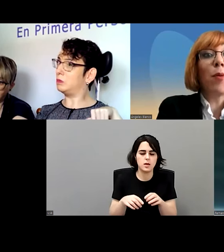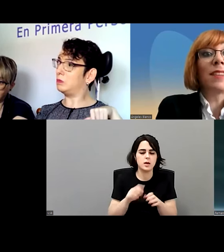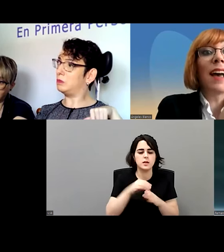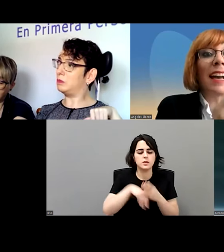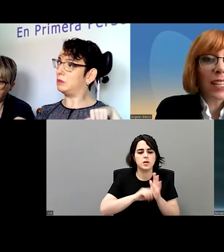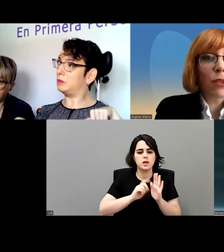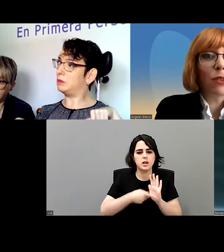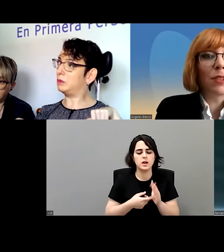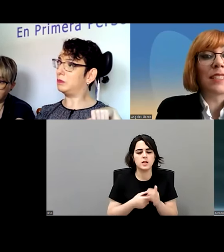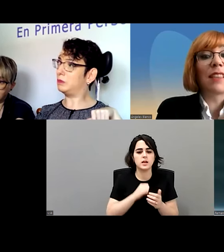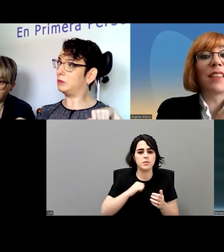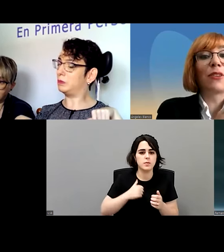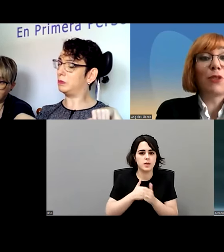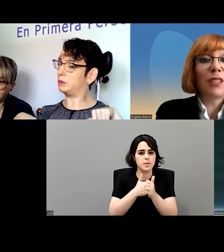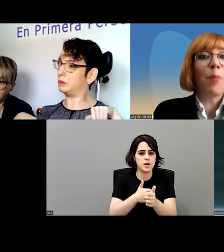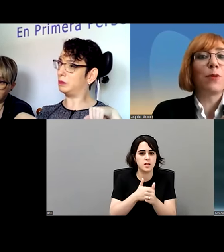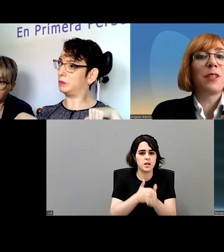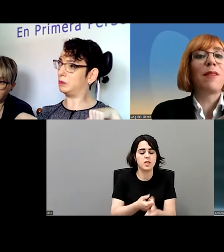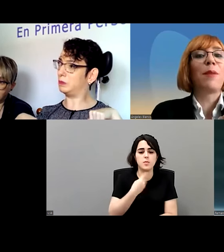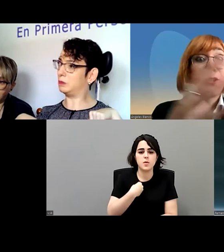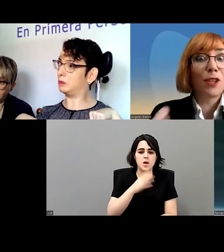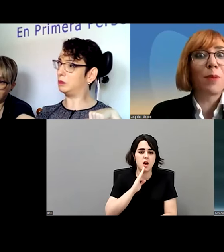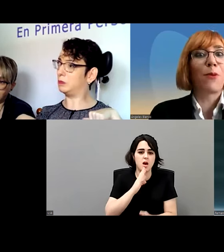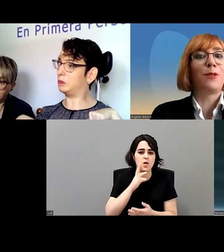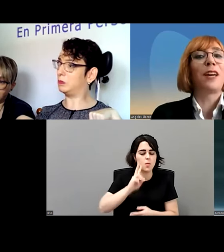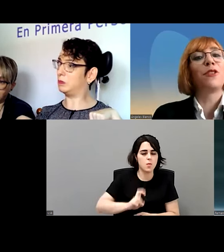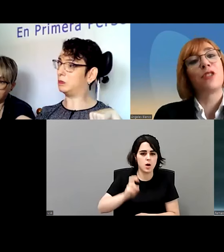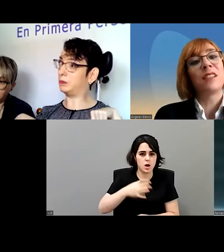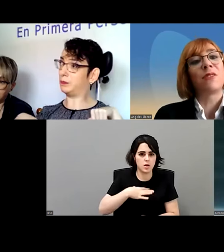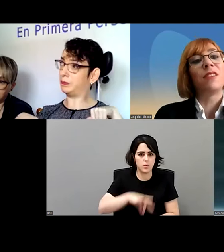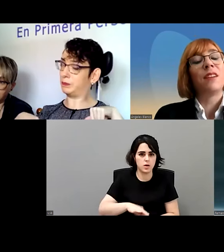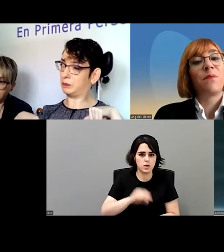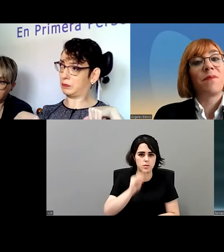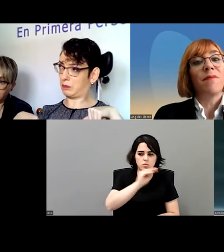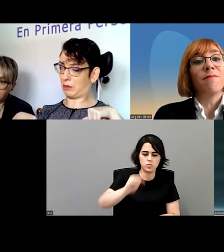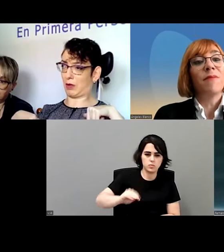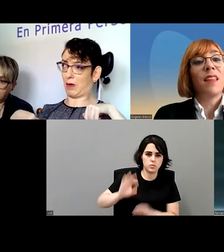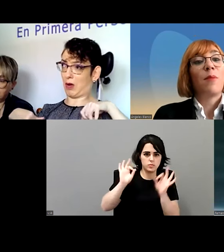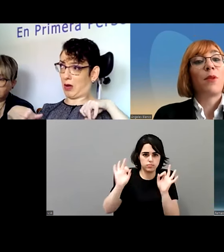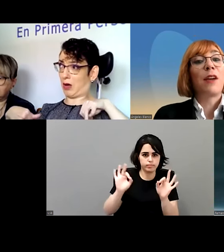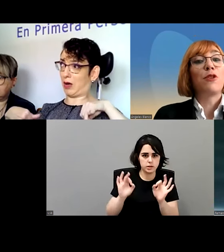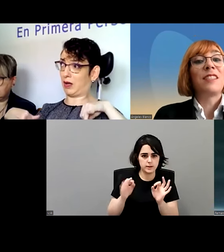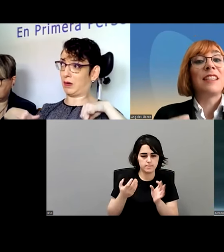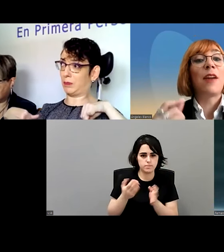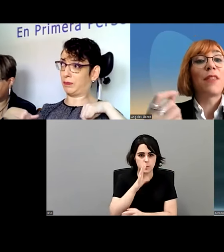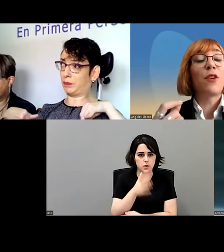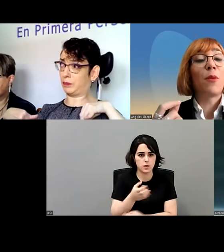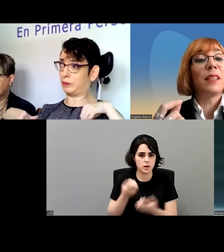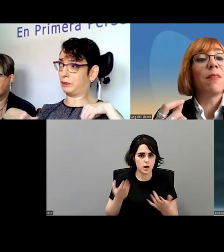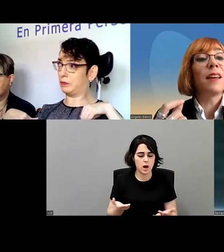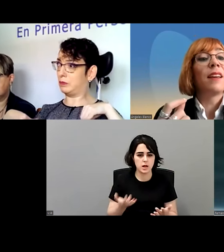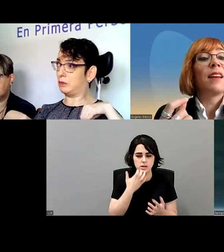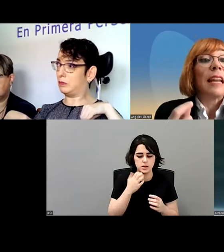se abre la puerta a que eso que tú estás diciendo sea posible. Por eso estoy preguntándoos esto. Porque claro, si ya lo